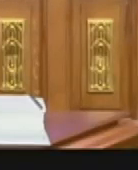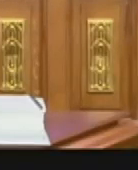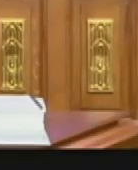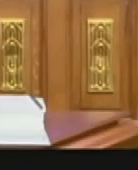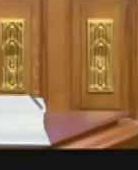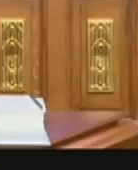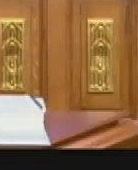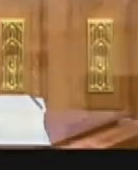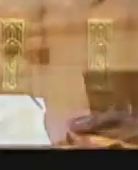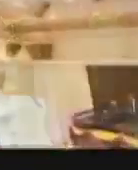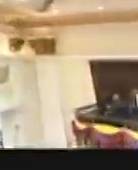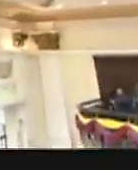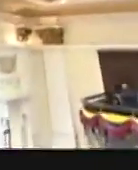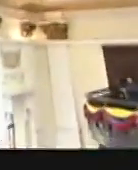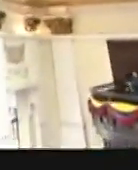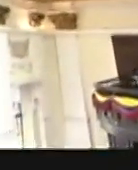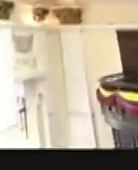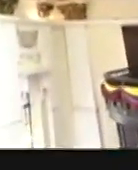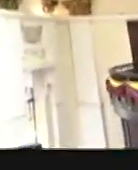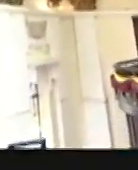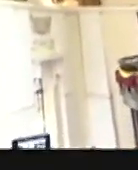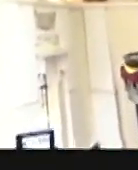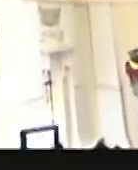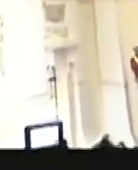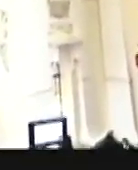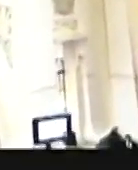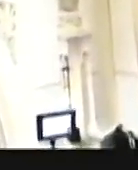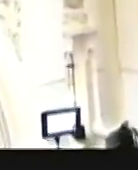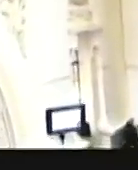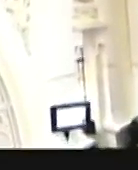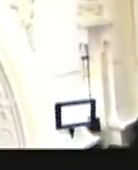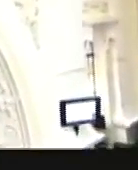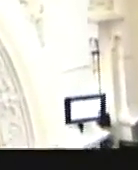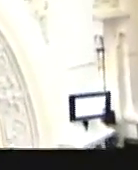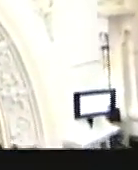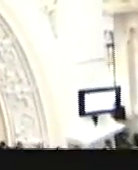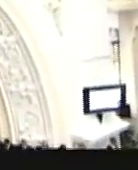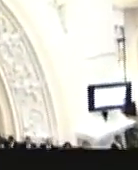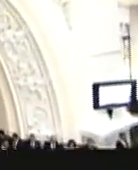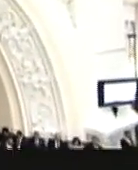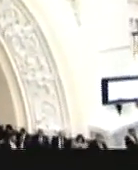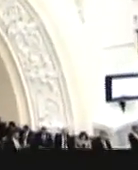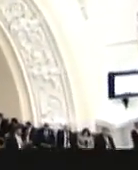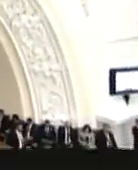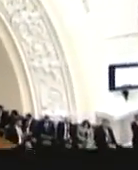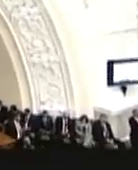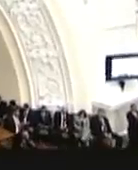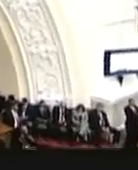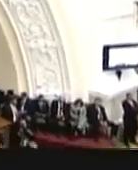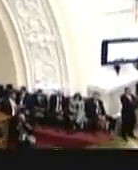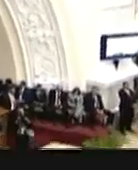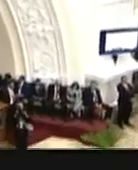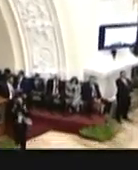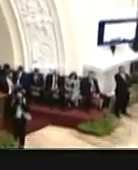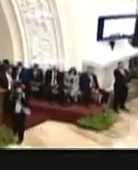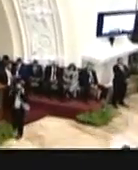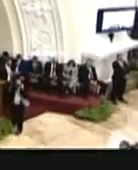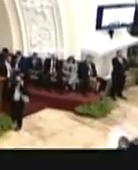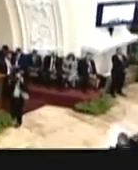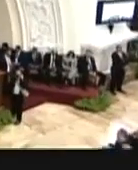ruta del trabajo en el año 2 nuestra primera línea de trabajo